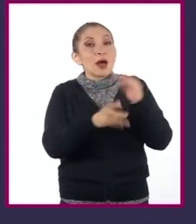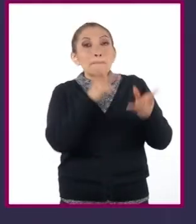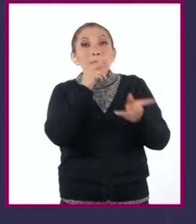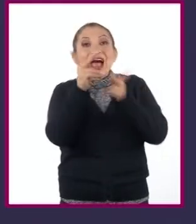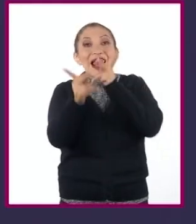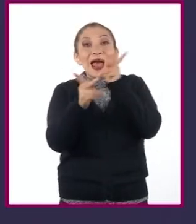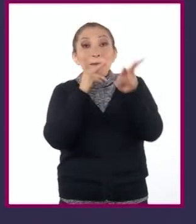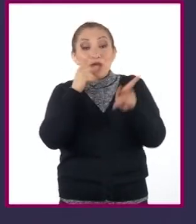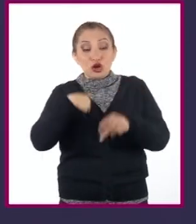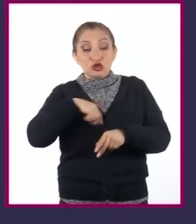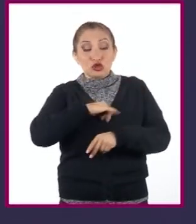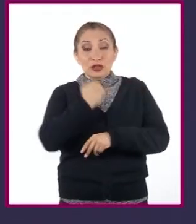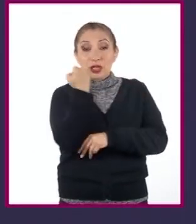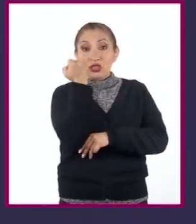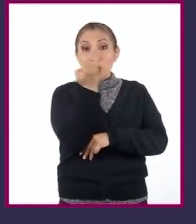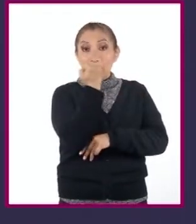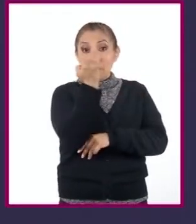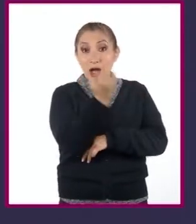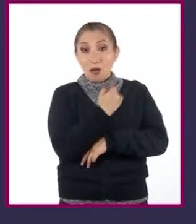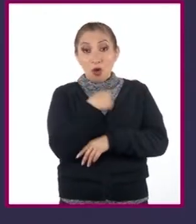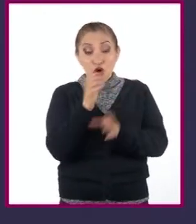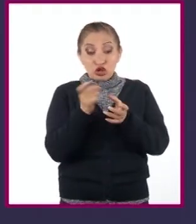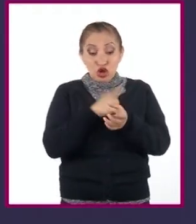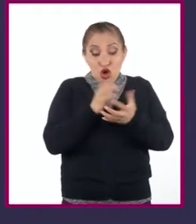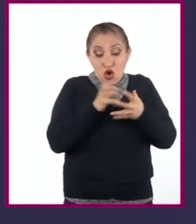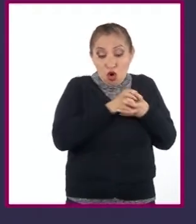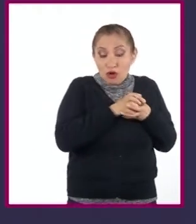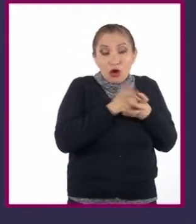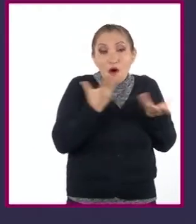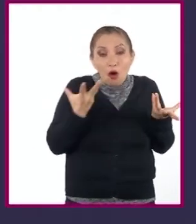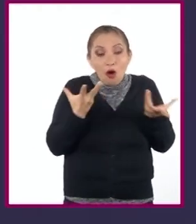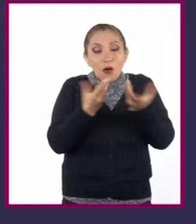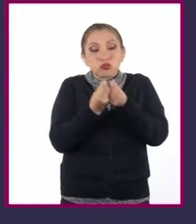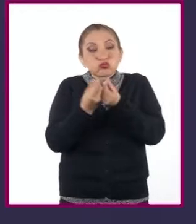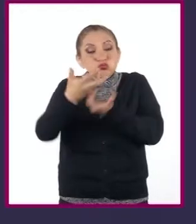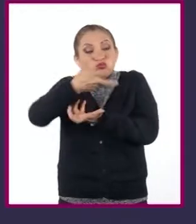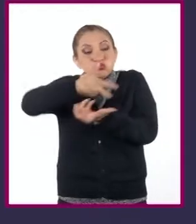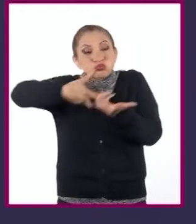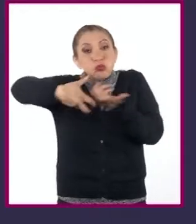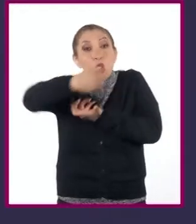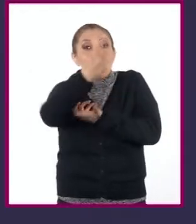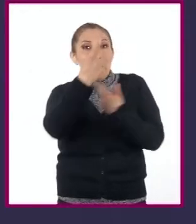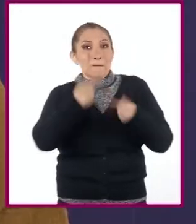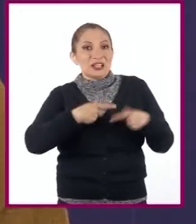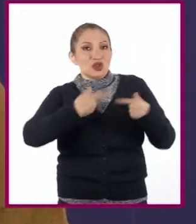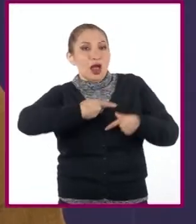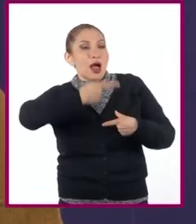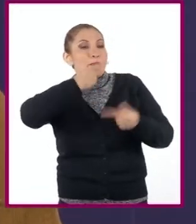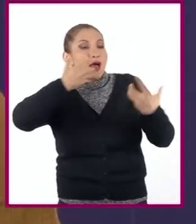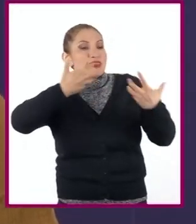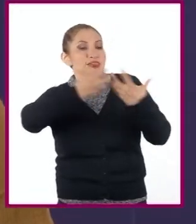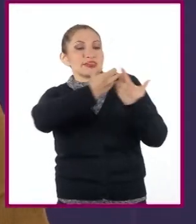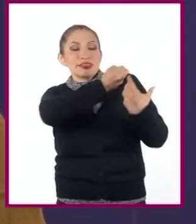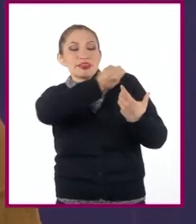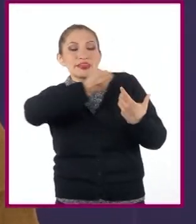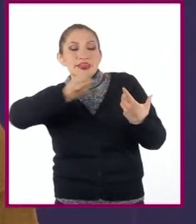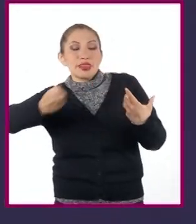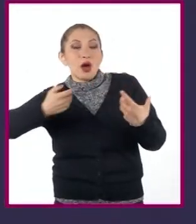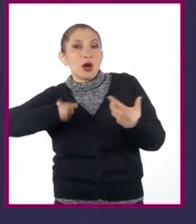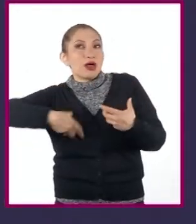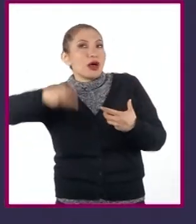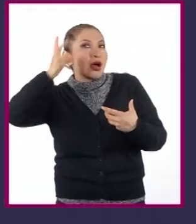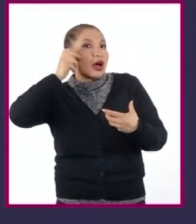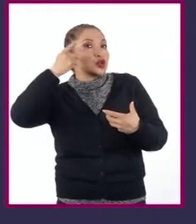palabras en nuestra lengua no están aisladas. Por el contrario, se combinan cuando una persona habla. Al momento de escuchar